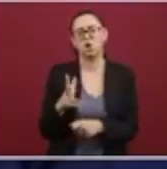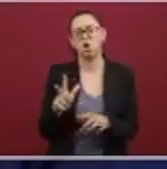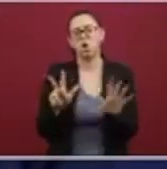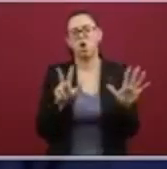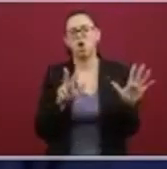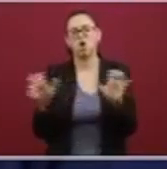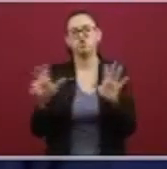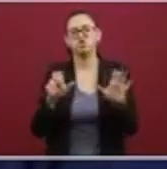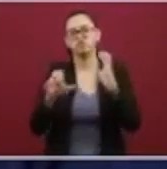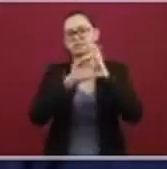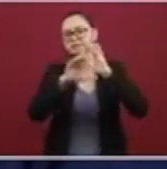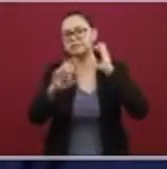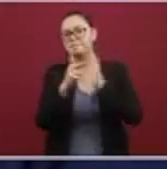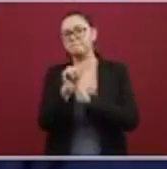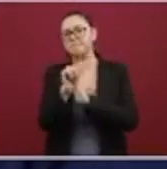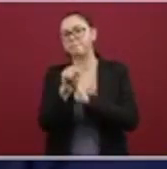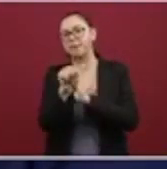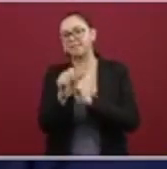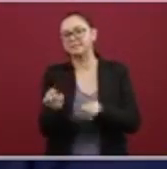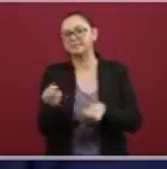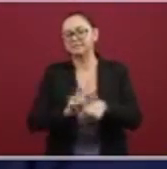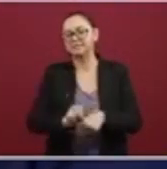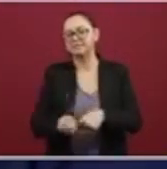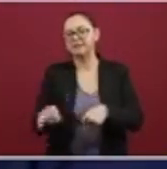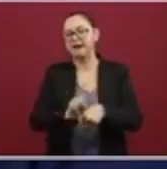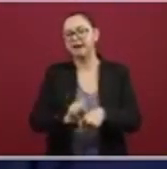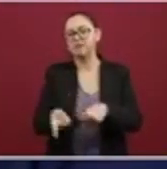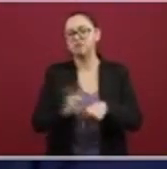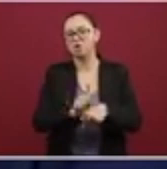800 pipas diarias.